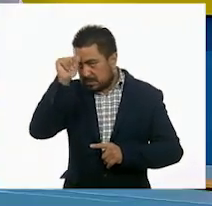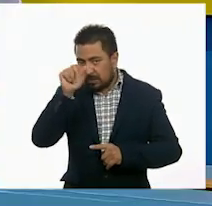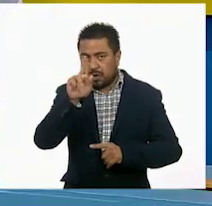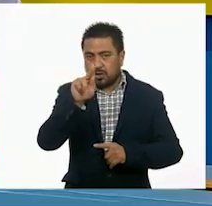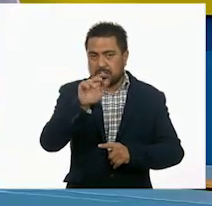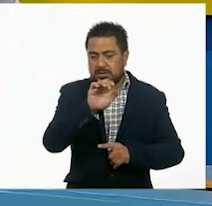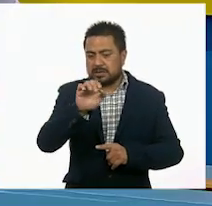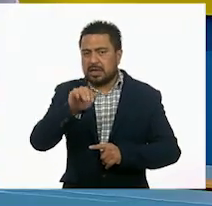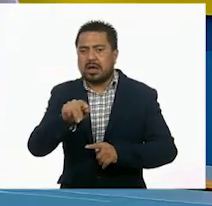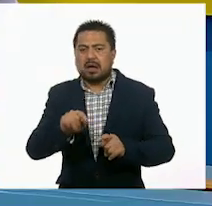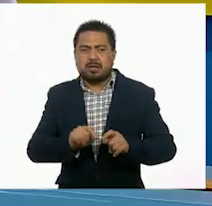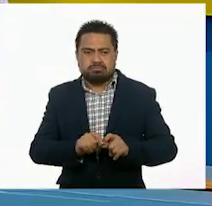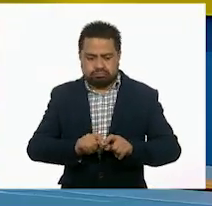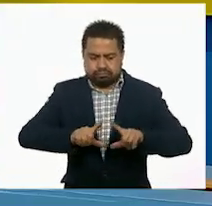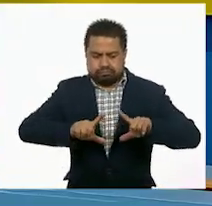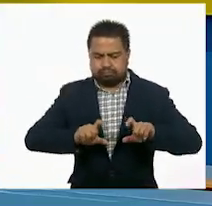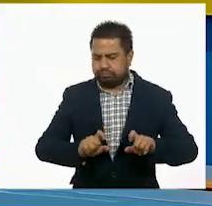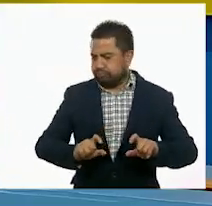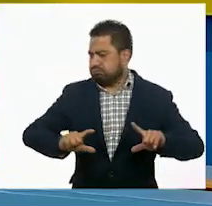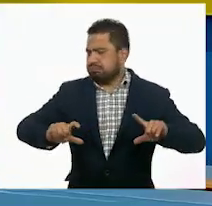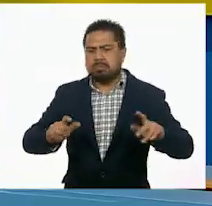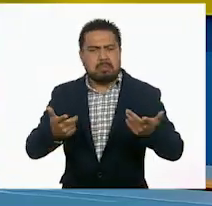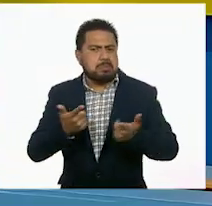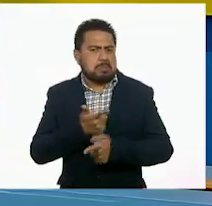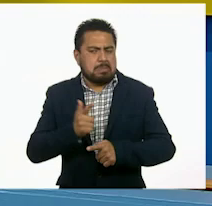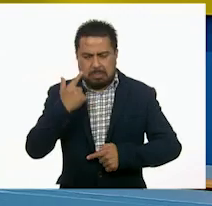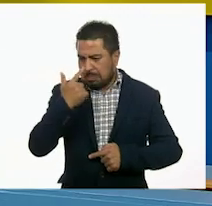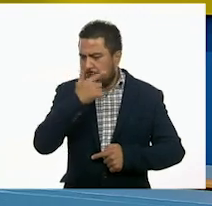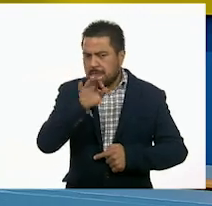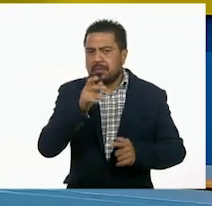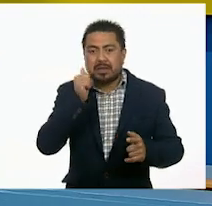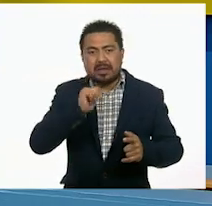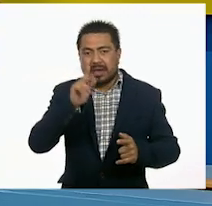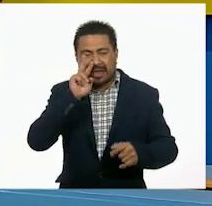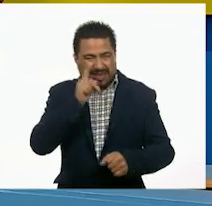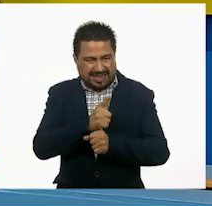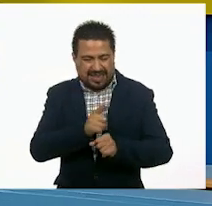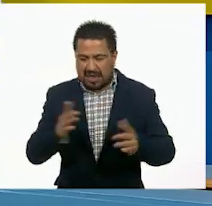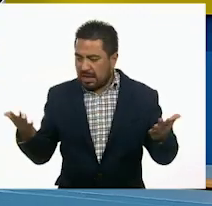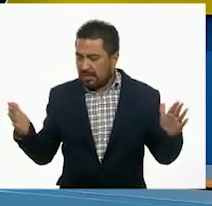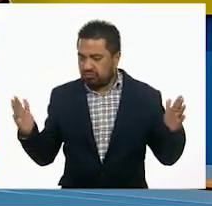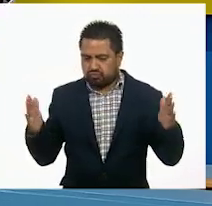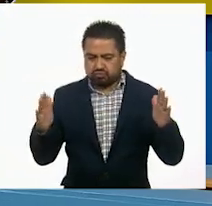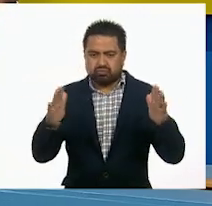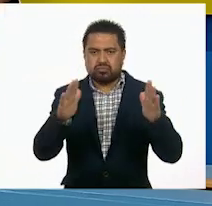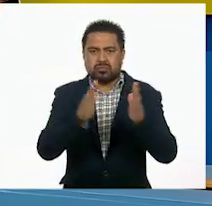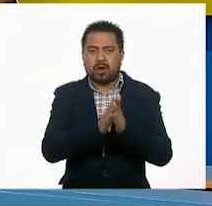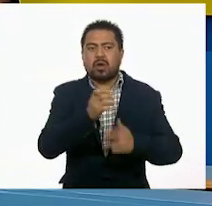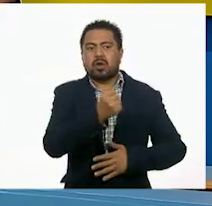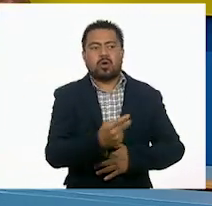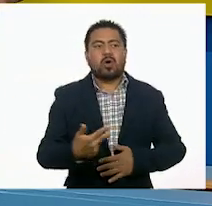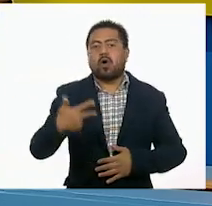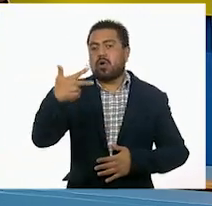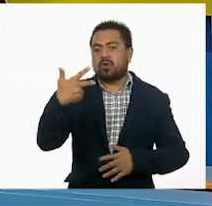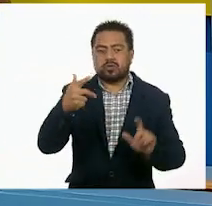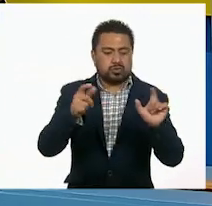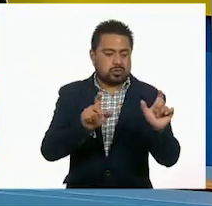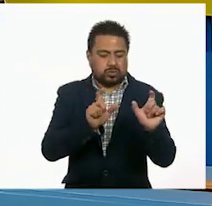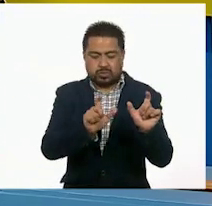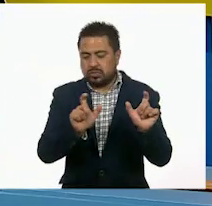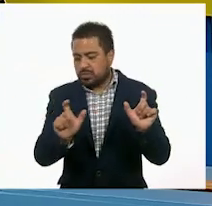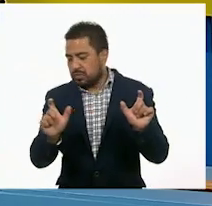del grosor que ustedes quieran, y como vieron, la fuimos doblando, doblando a la mitad. Finalmente quedaron 8 partes